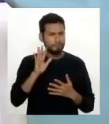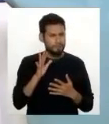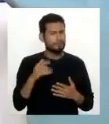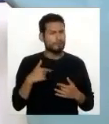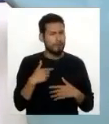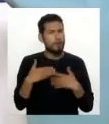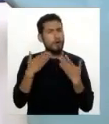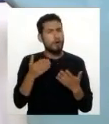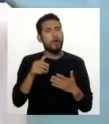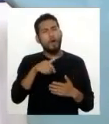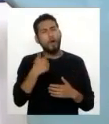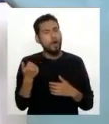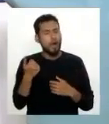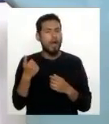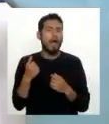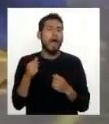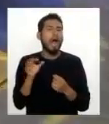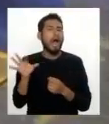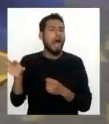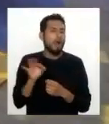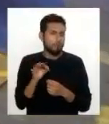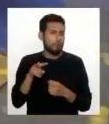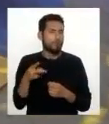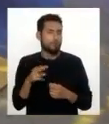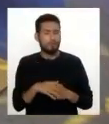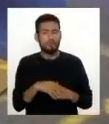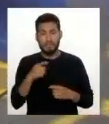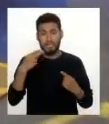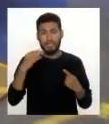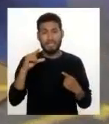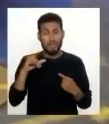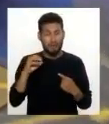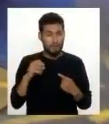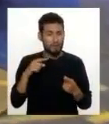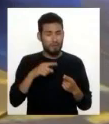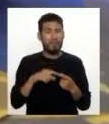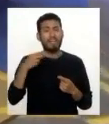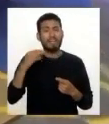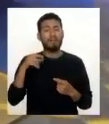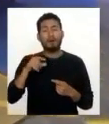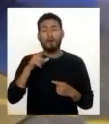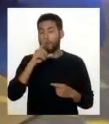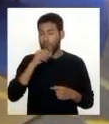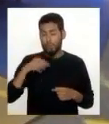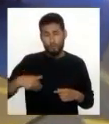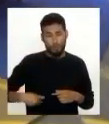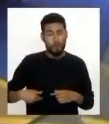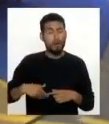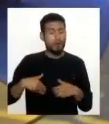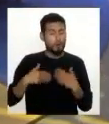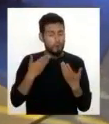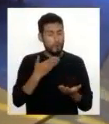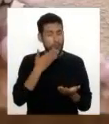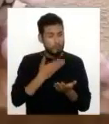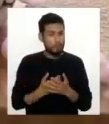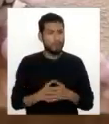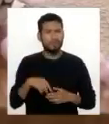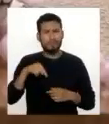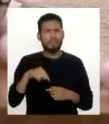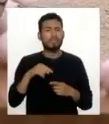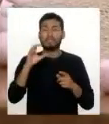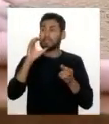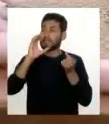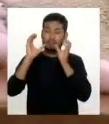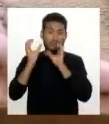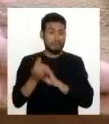otras alternativas, ¿no? Y por ejemplo, acá tenemos lo que es el hígado de pollo es una gran alternativa que se puede estar proporcionando. Ahorita el clima ya